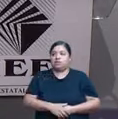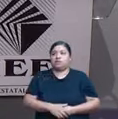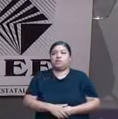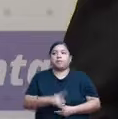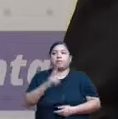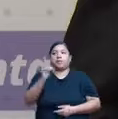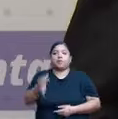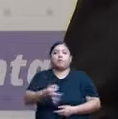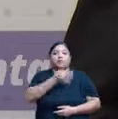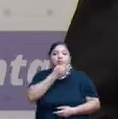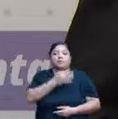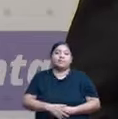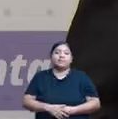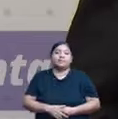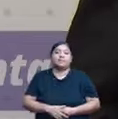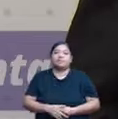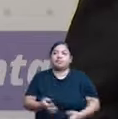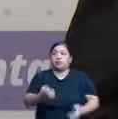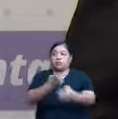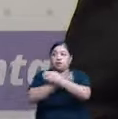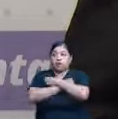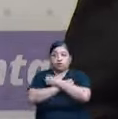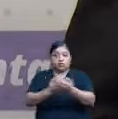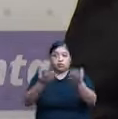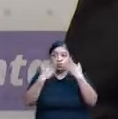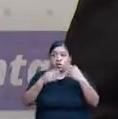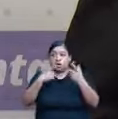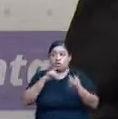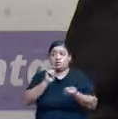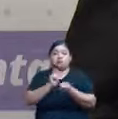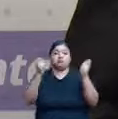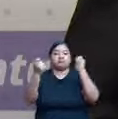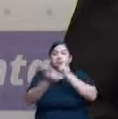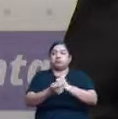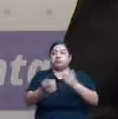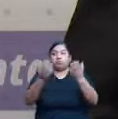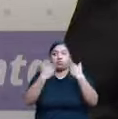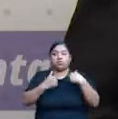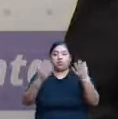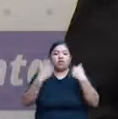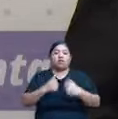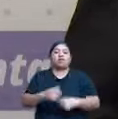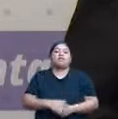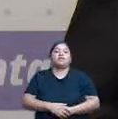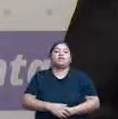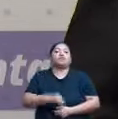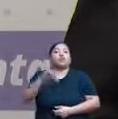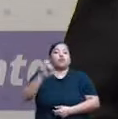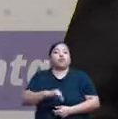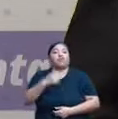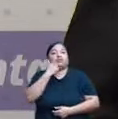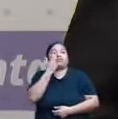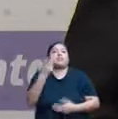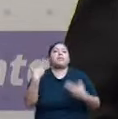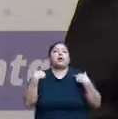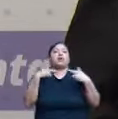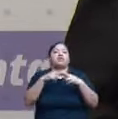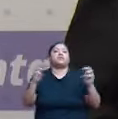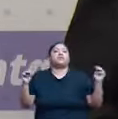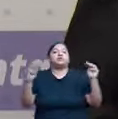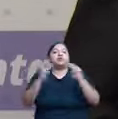la palabra. Sin educación no hay transformación. Hoy por este medio saludo a todos los maestros mixquiahualenses,